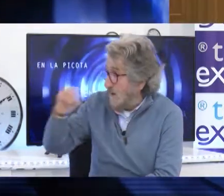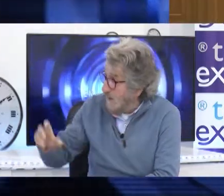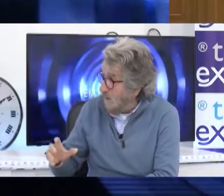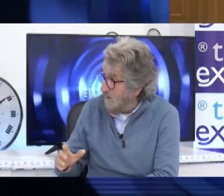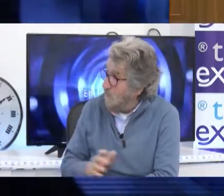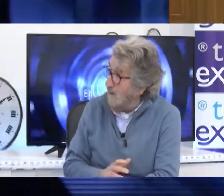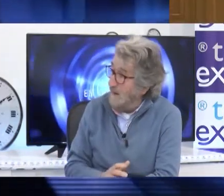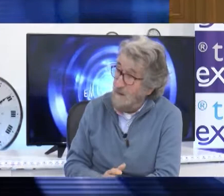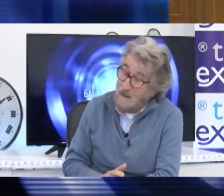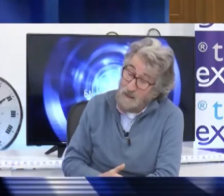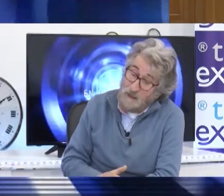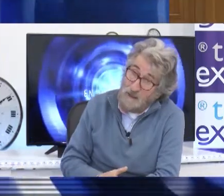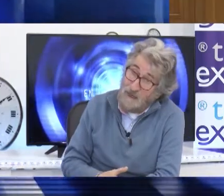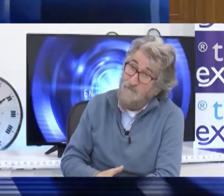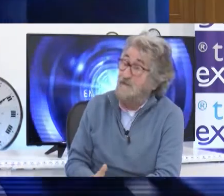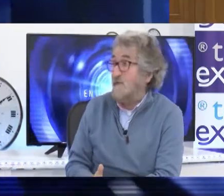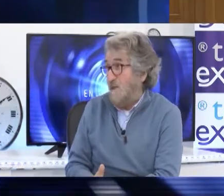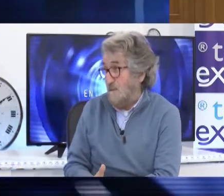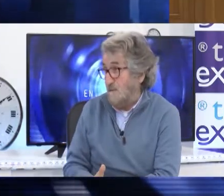COVID y sin el COVID, es un problema. Y